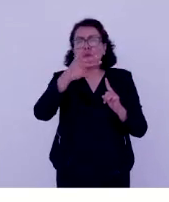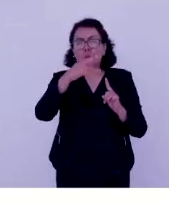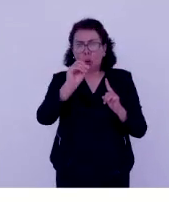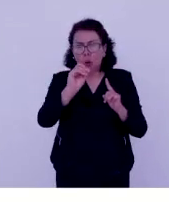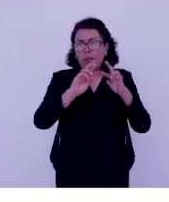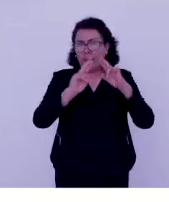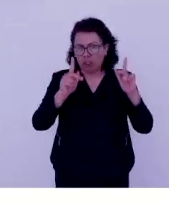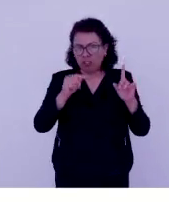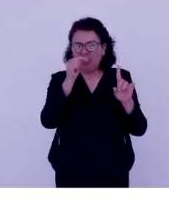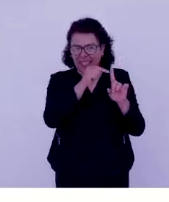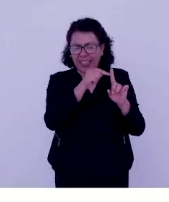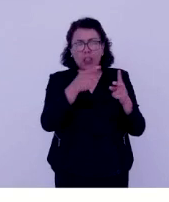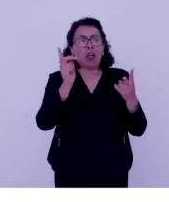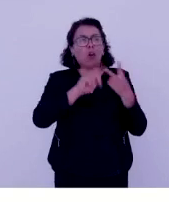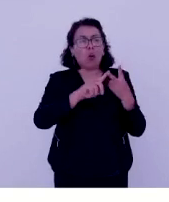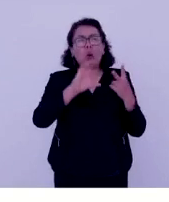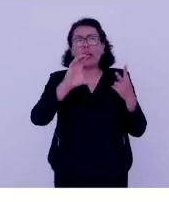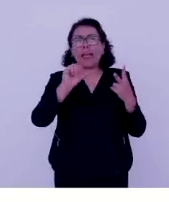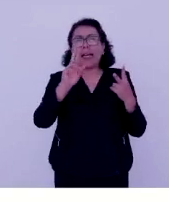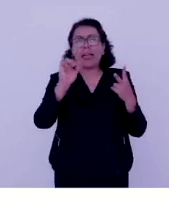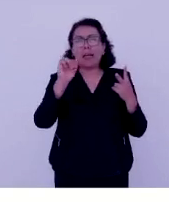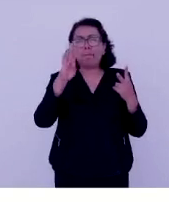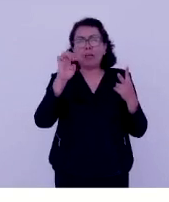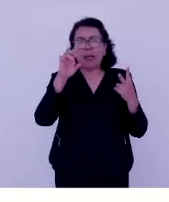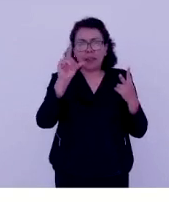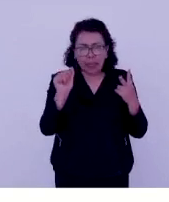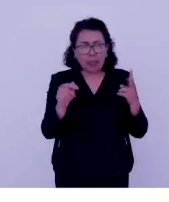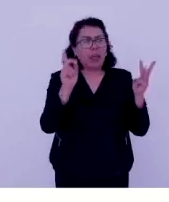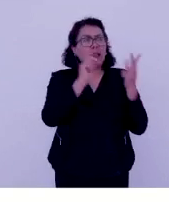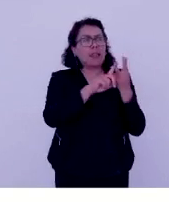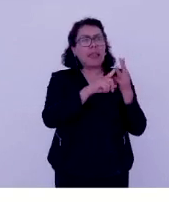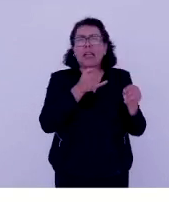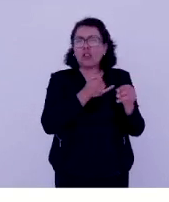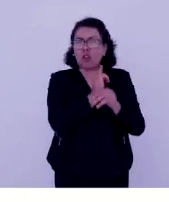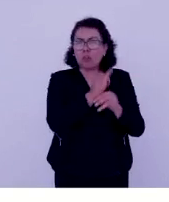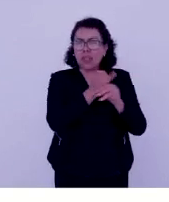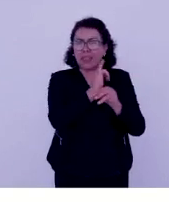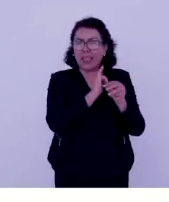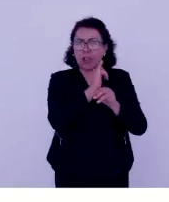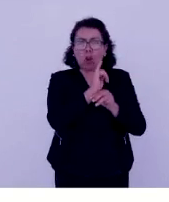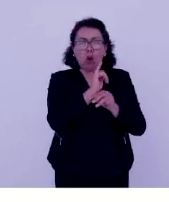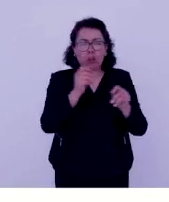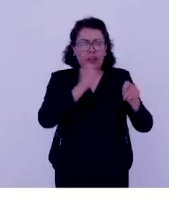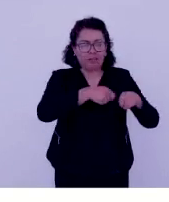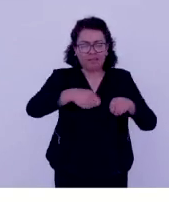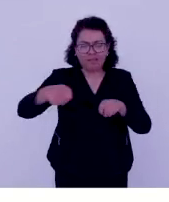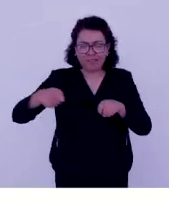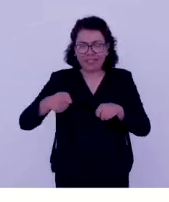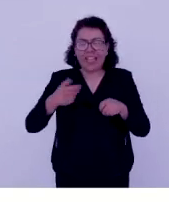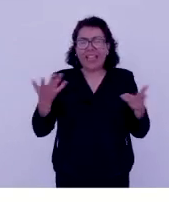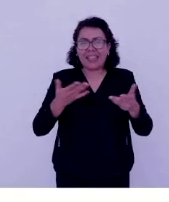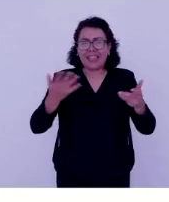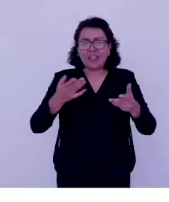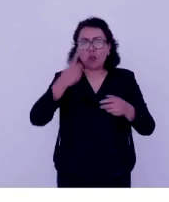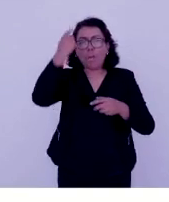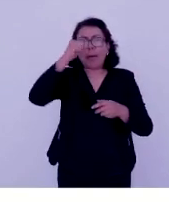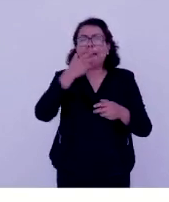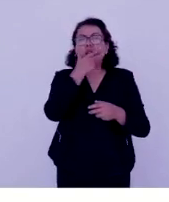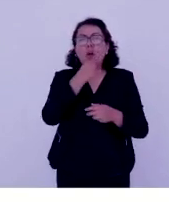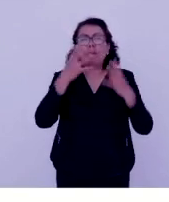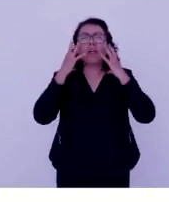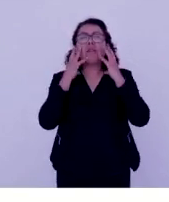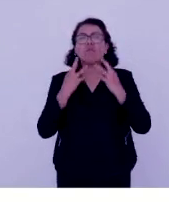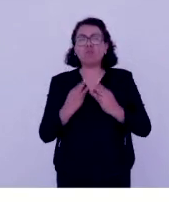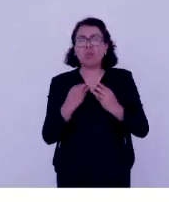Procedimientos Penales en contra de la carambada y un procedimiento contra el carpintero que hizo el ataúd de Maximiliano de Habsburgo en el